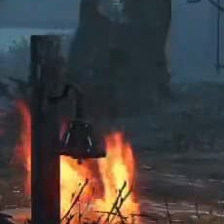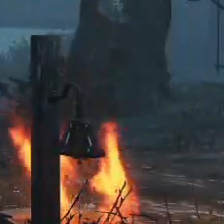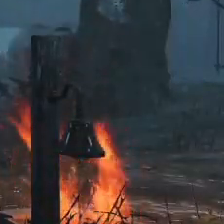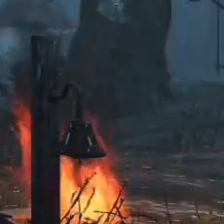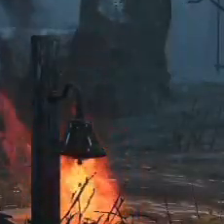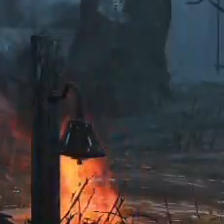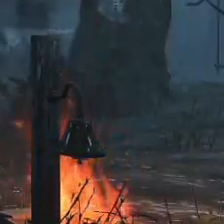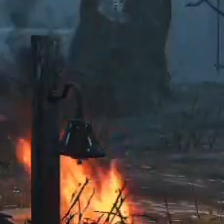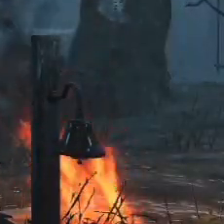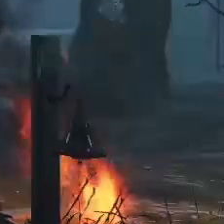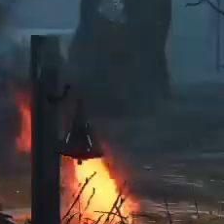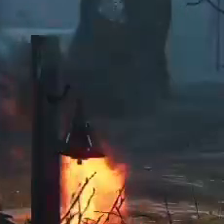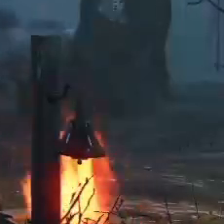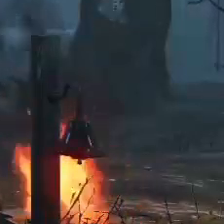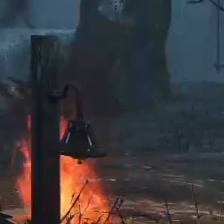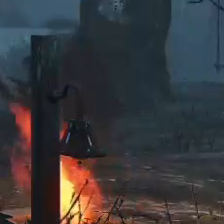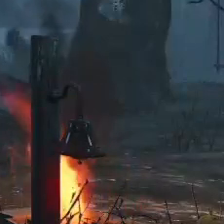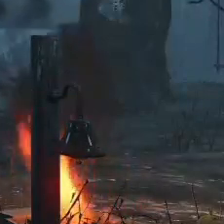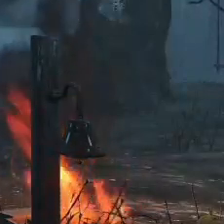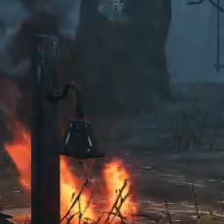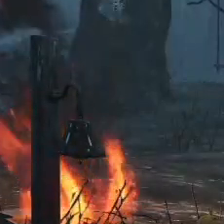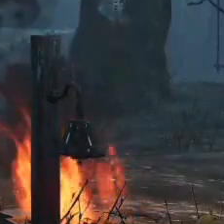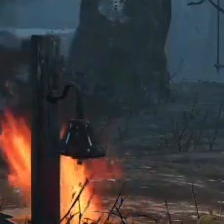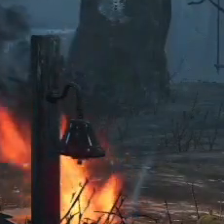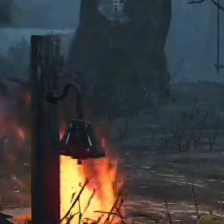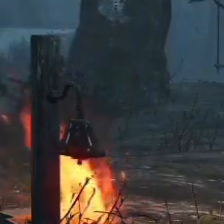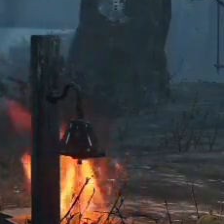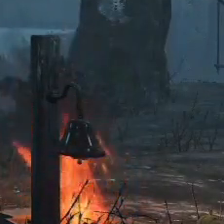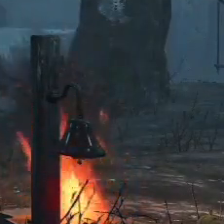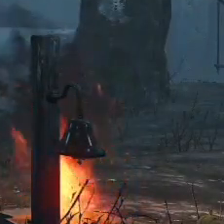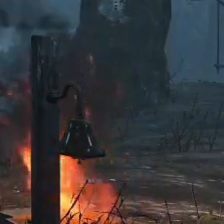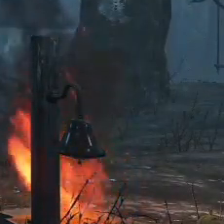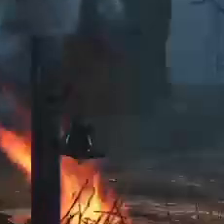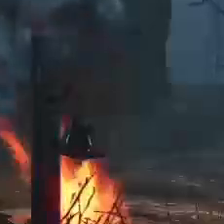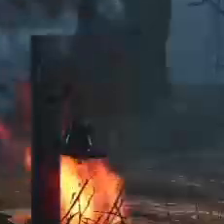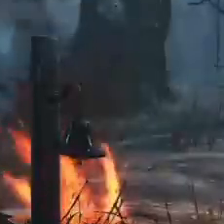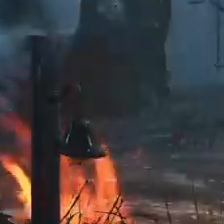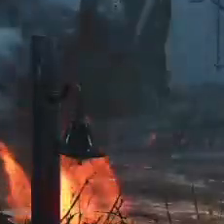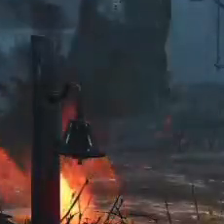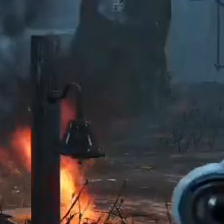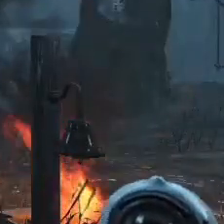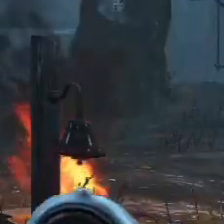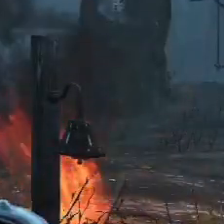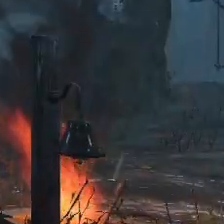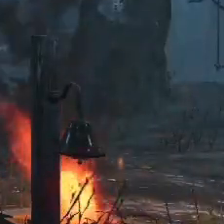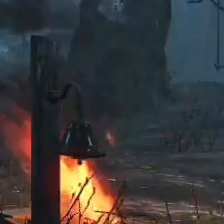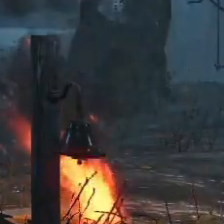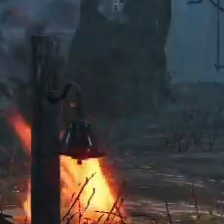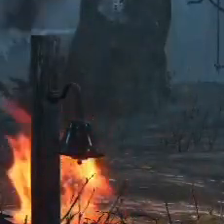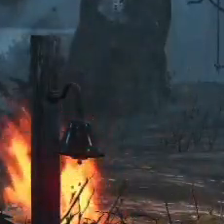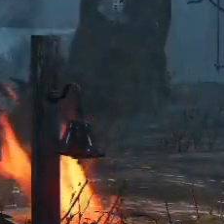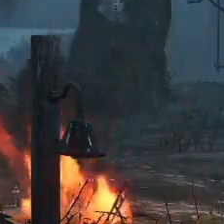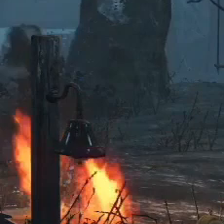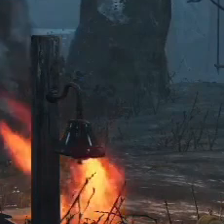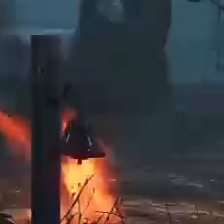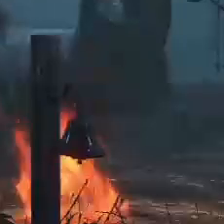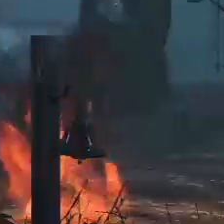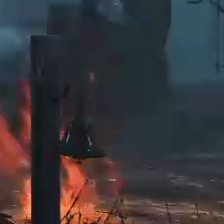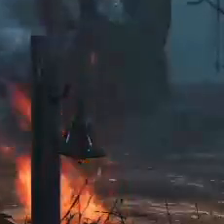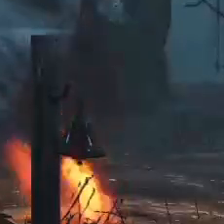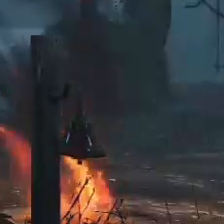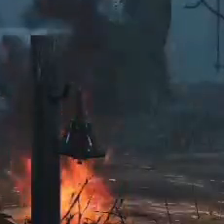la verdad sólo somos una estadística nada más por eso no podemos depender ciegamente el estado y esperar a